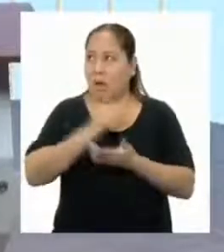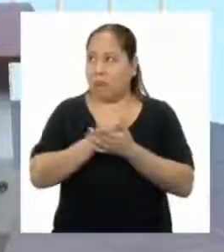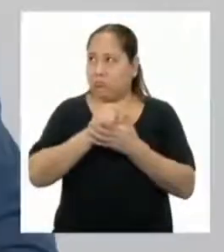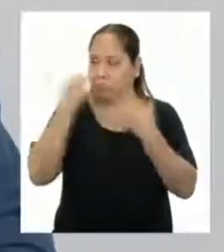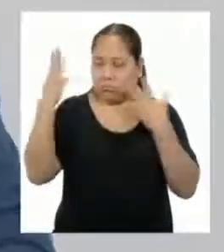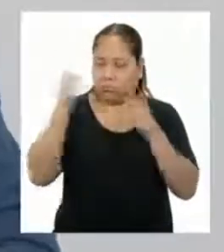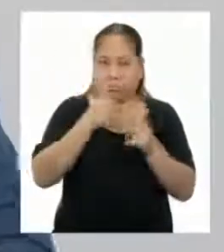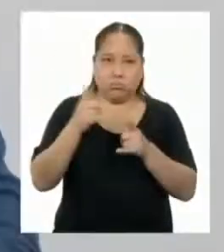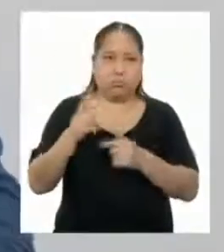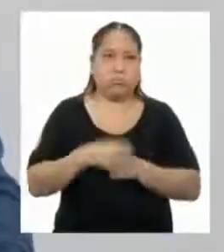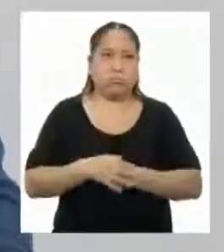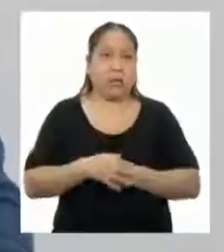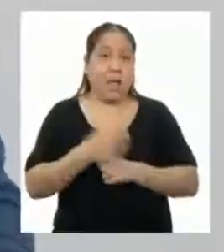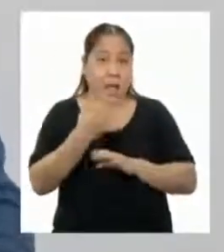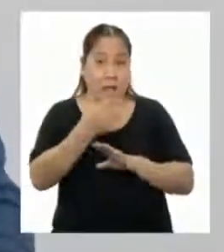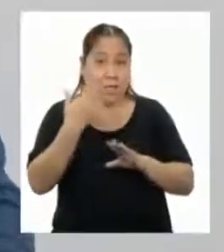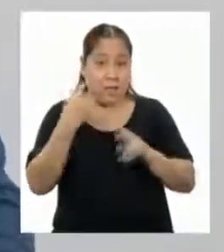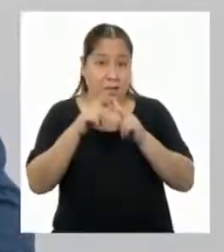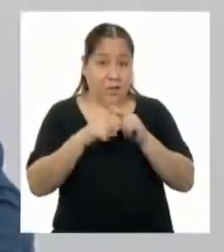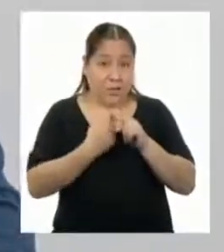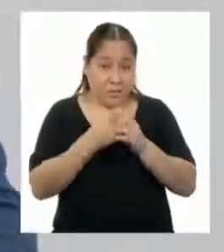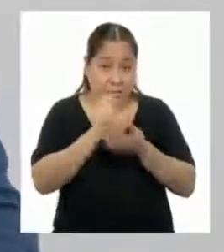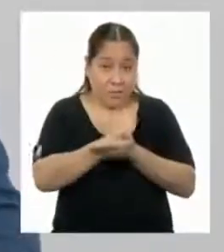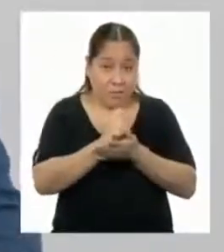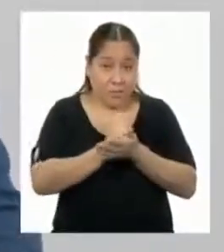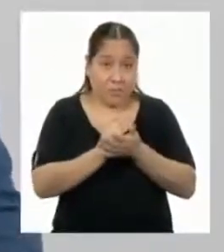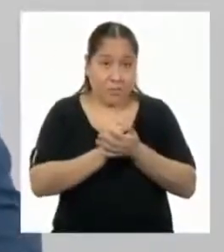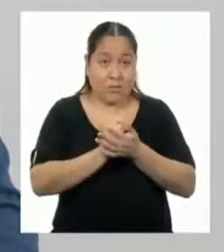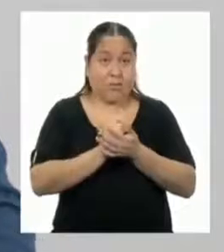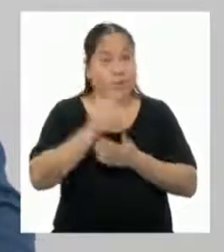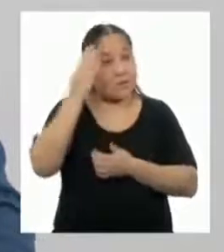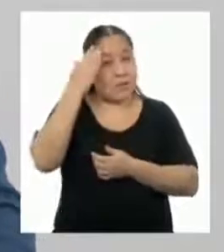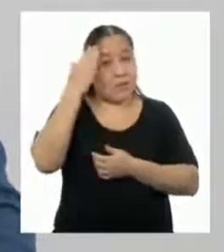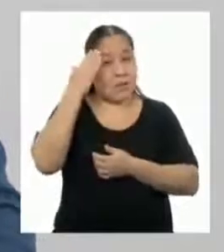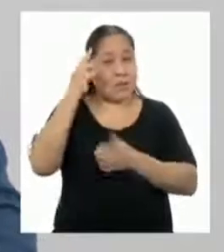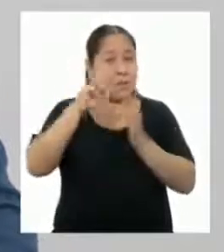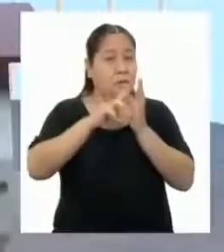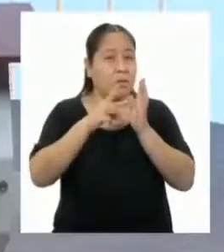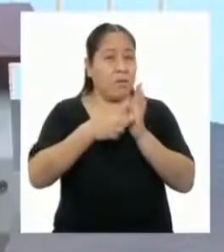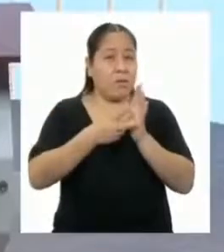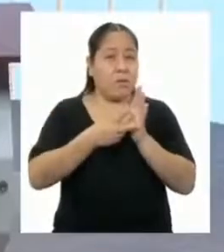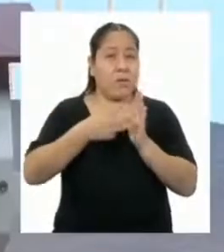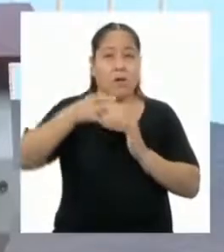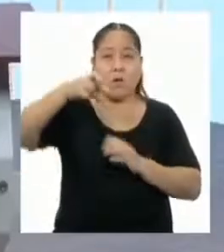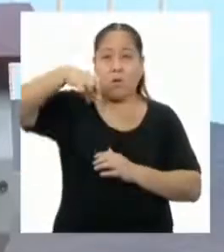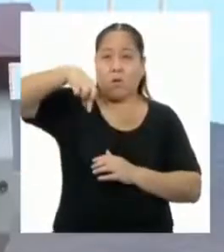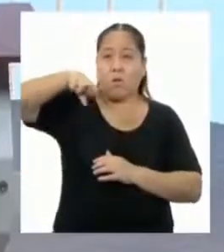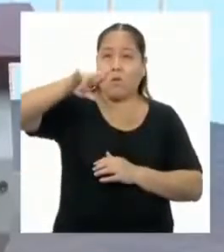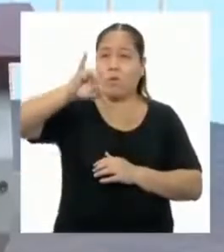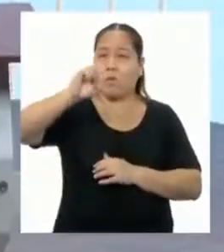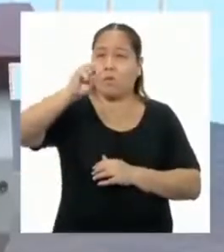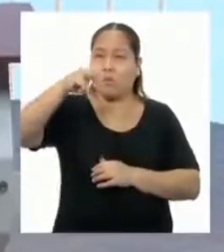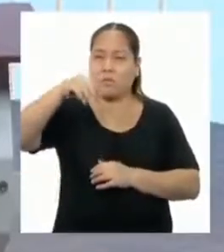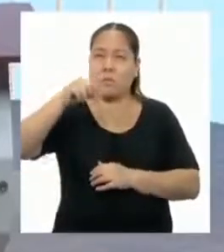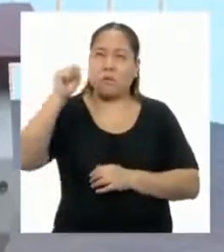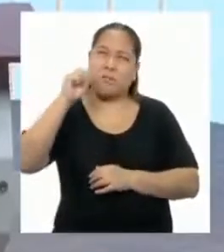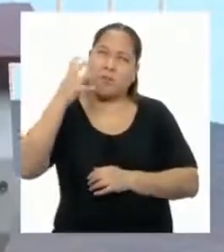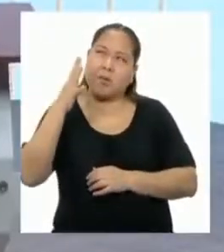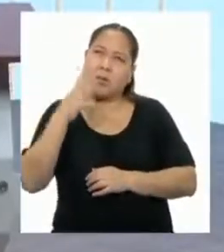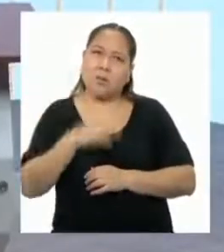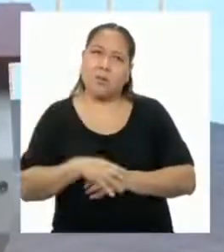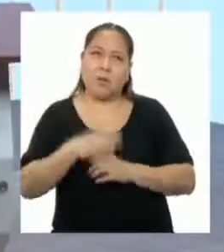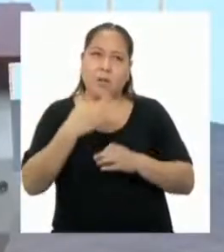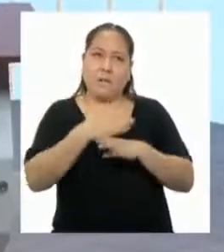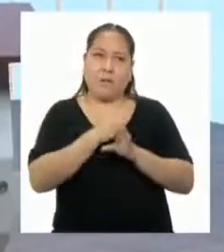Apuntadísimo. Antes de que nos pongamos a trabajar, ¿sabes qué es un prisma? Más o menos. Sé que